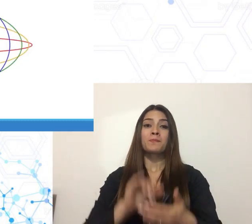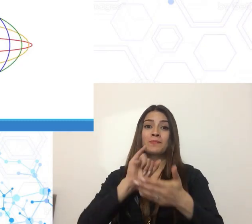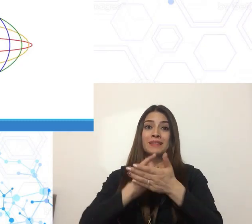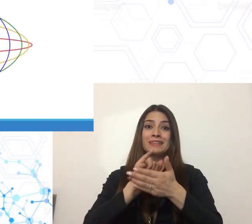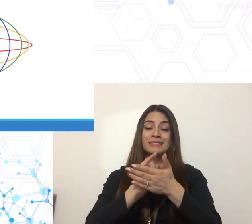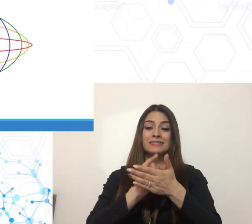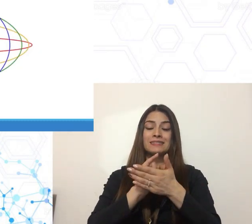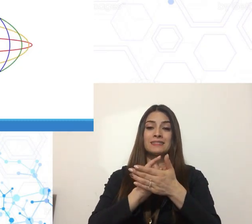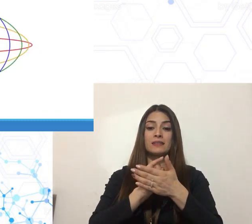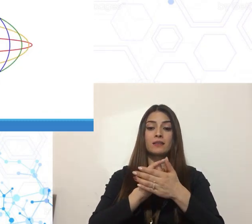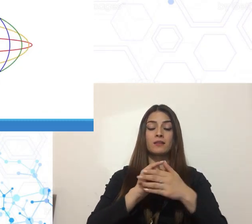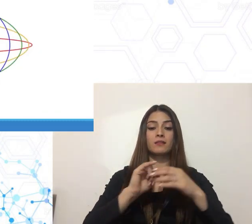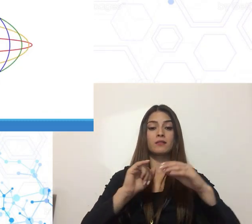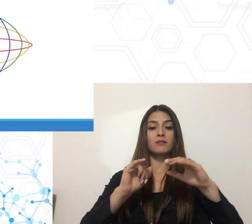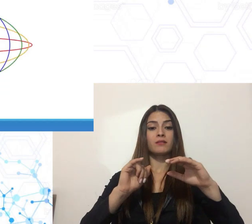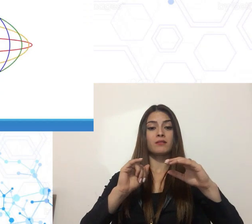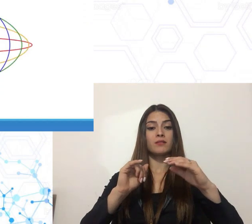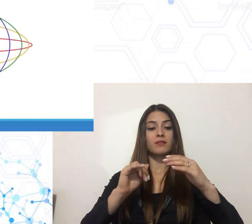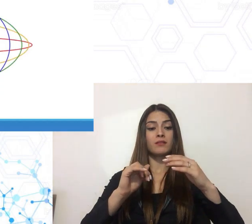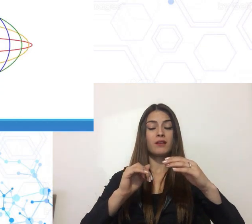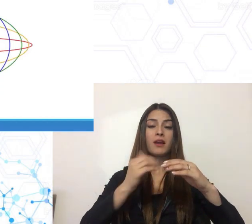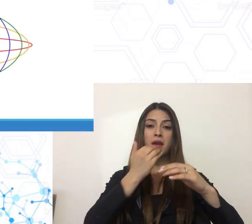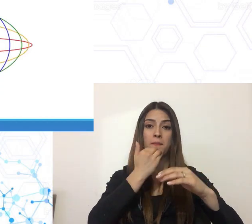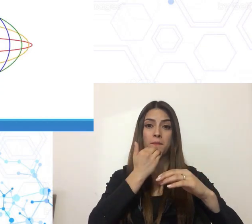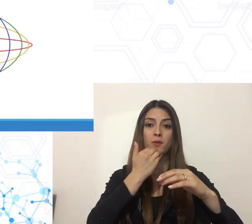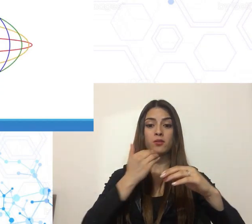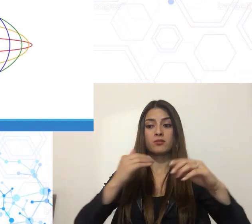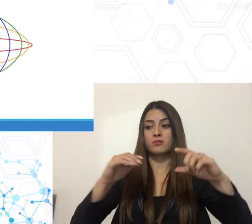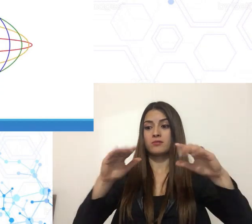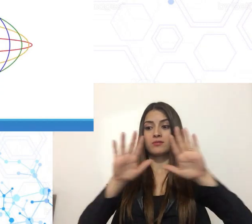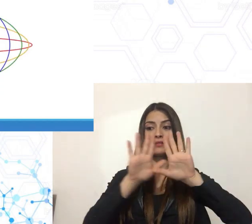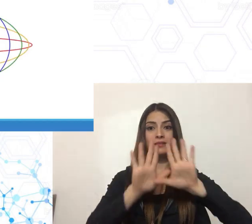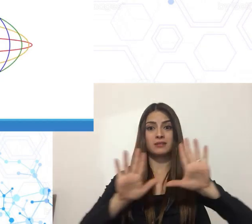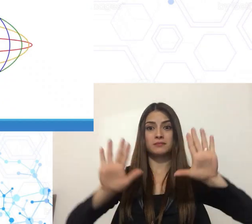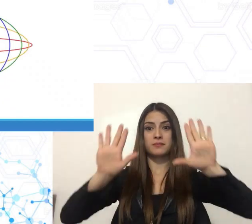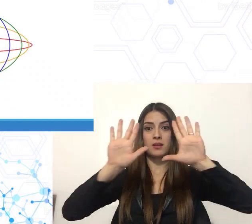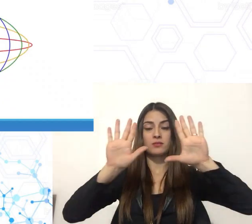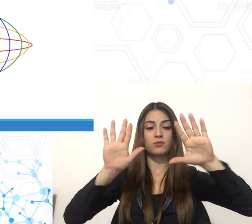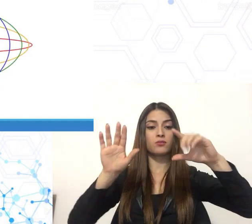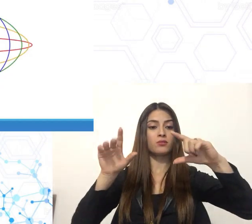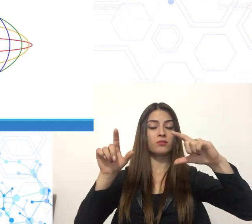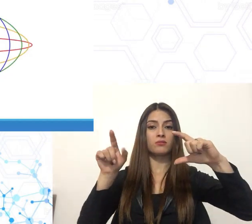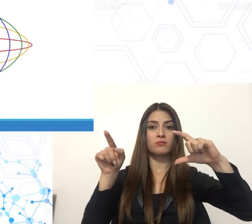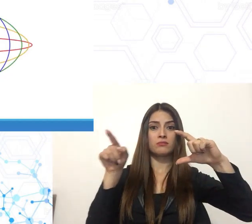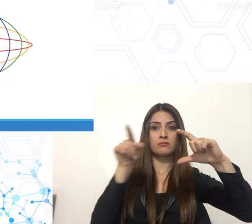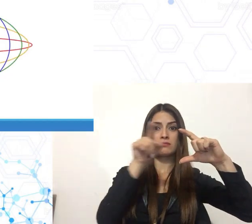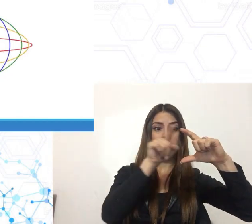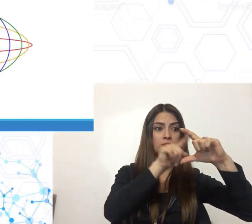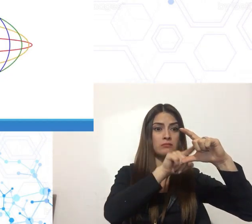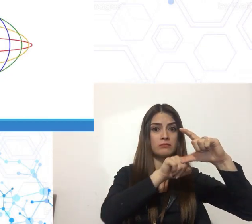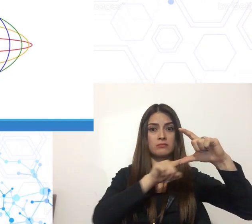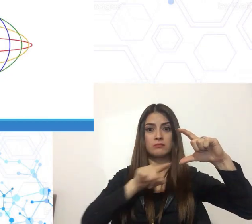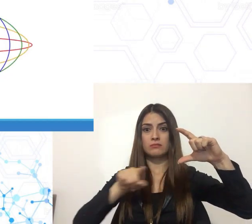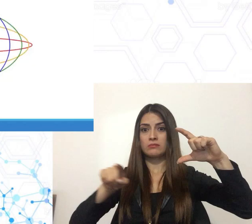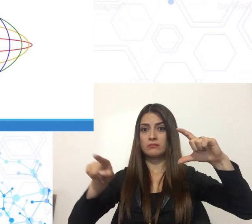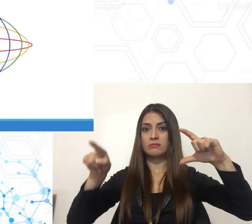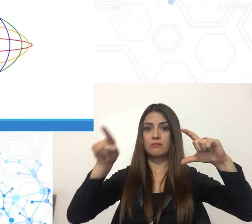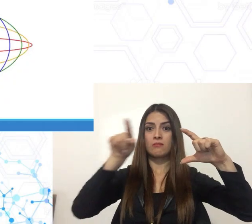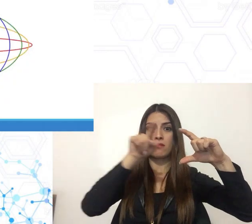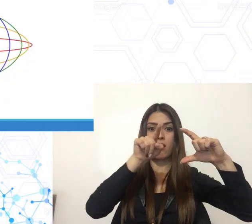el orbital como aquel espacio donde existe la mayor probabilidad de encontrar un electrón.